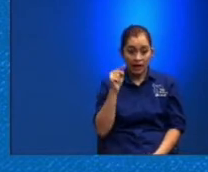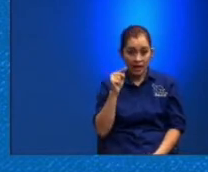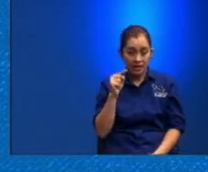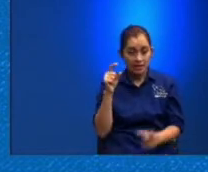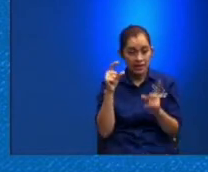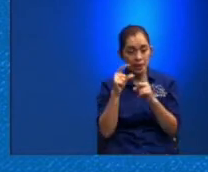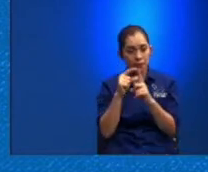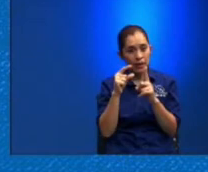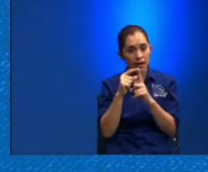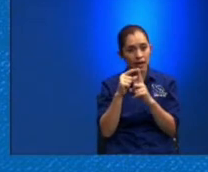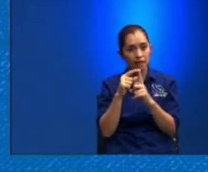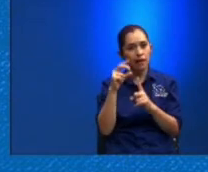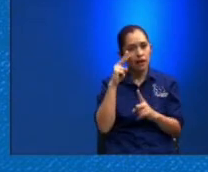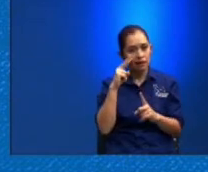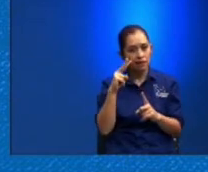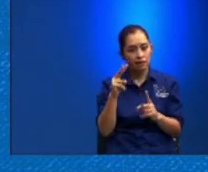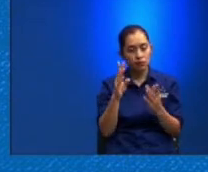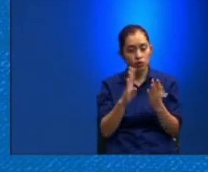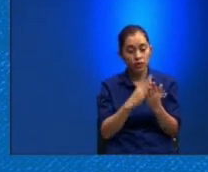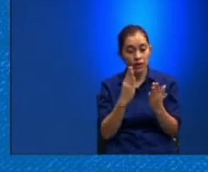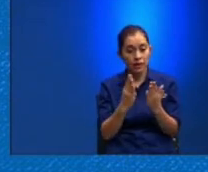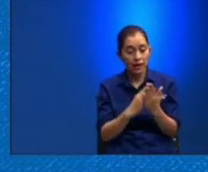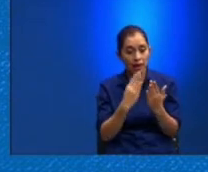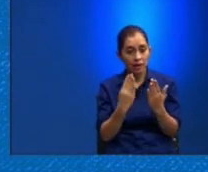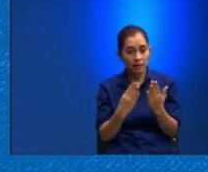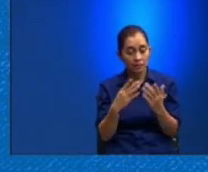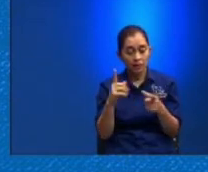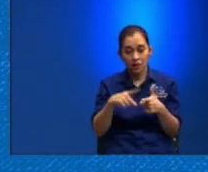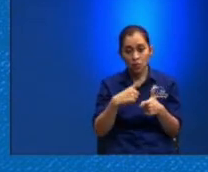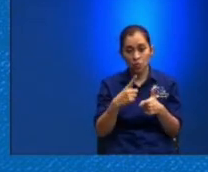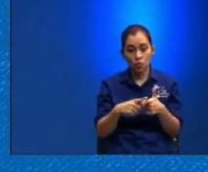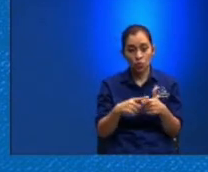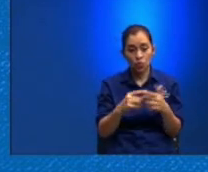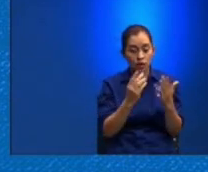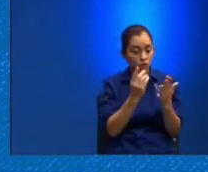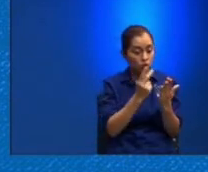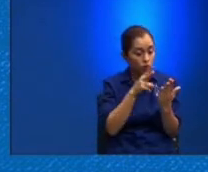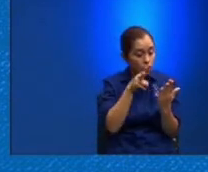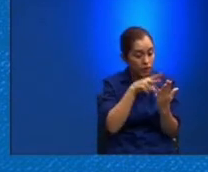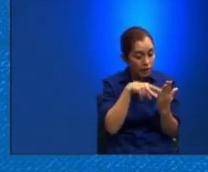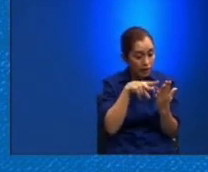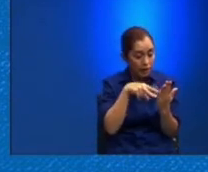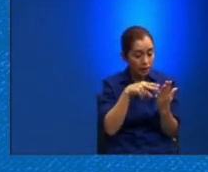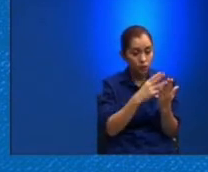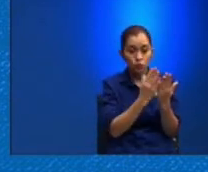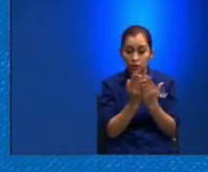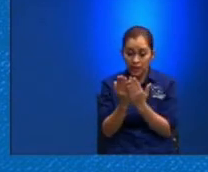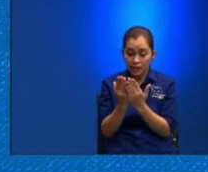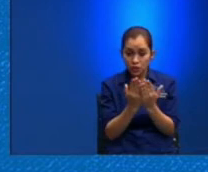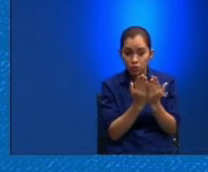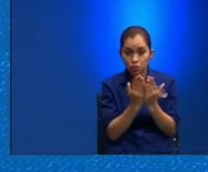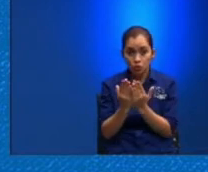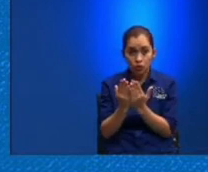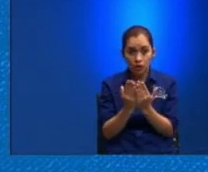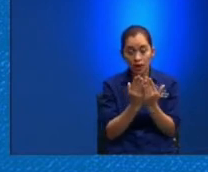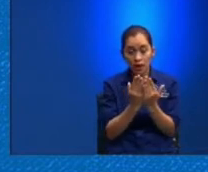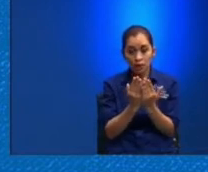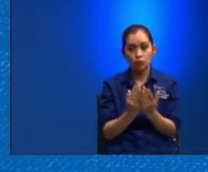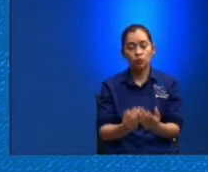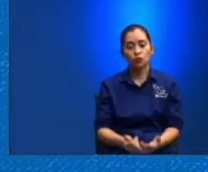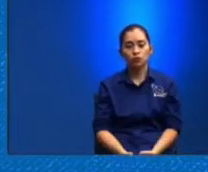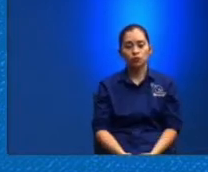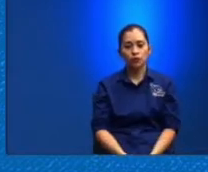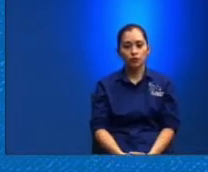son palabras y que no tienen este prefijo que nos deja una panorámica bien